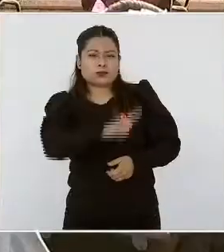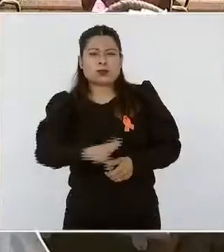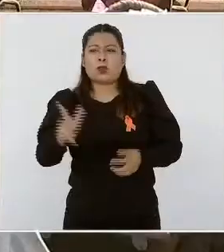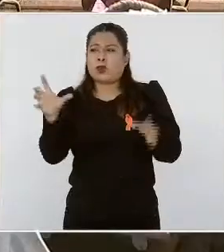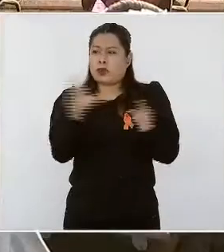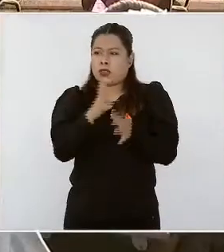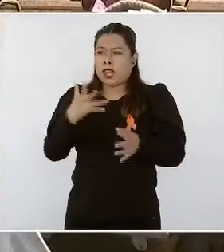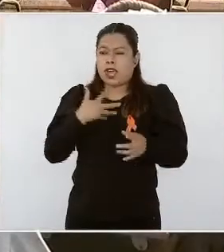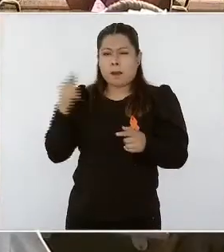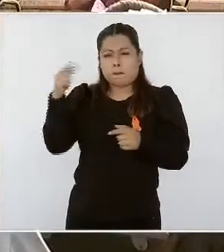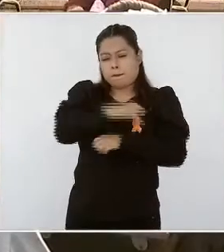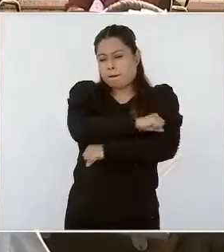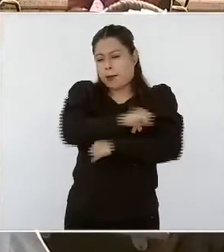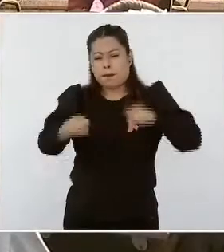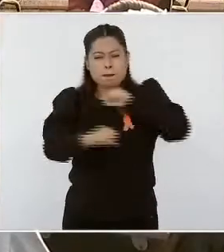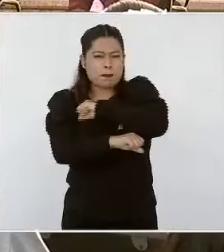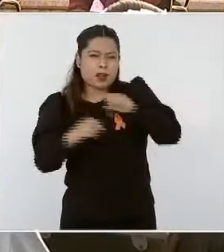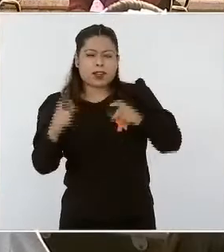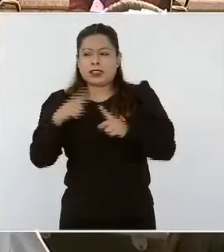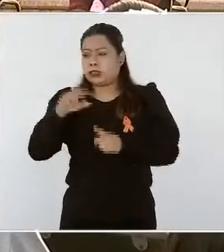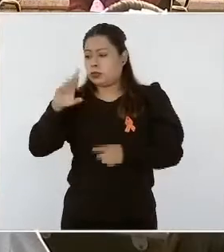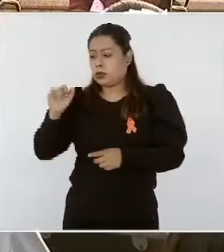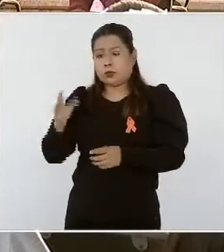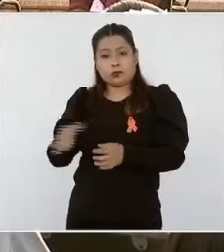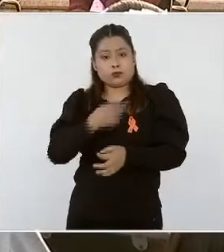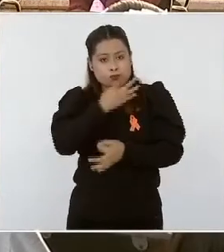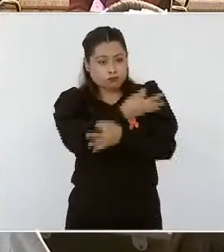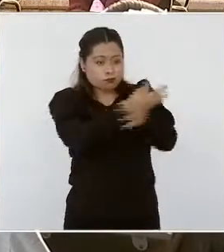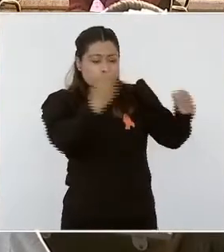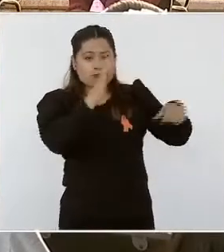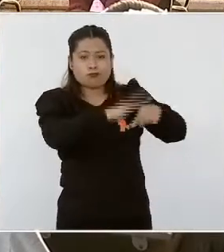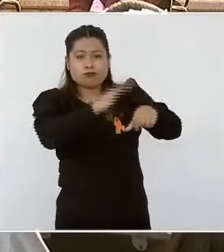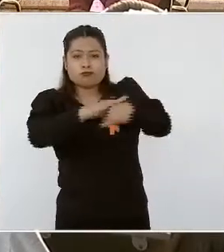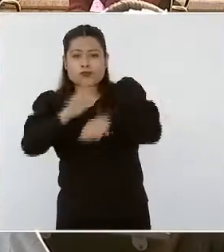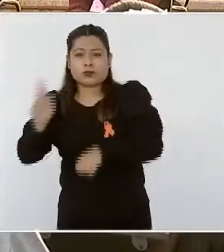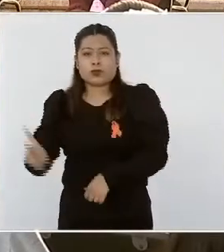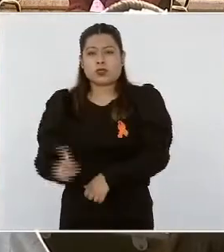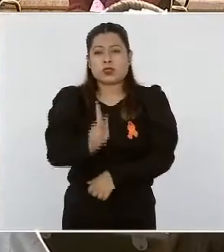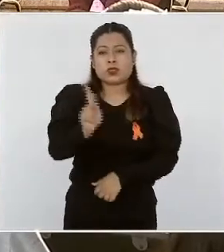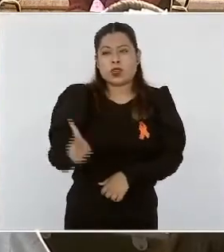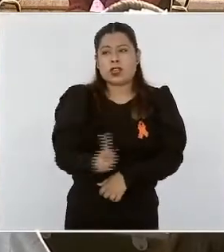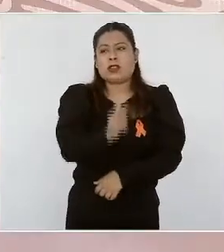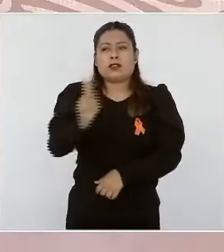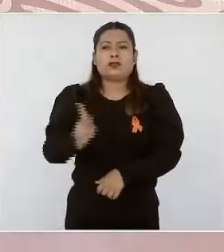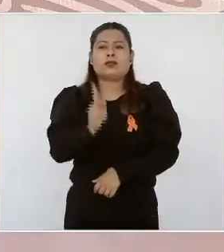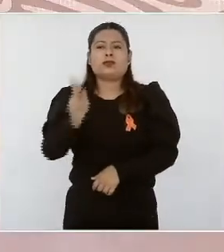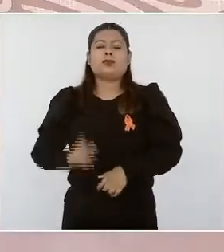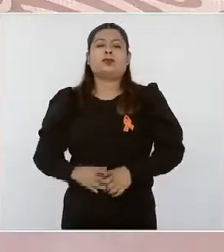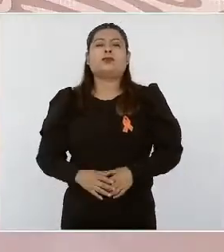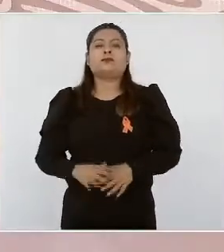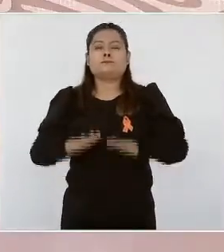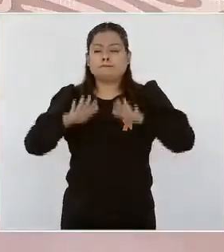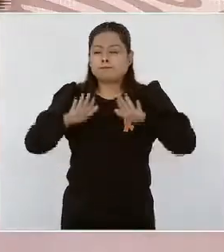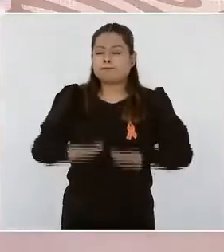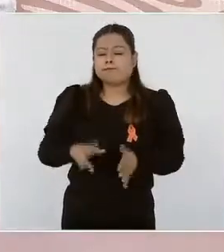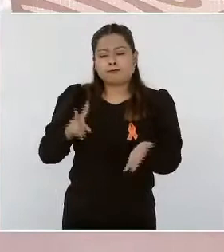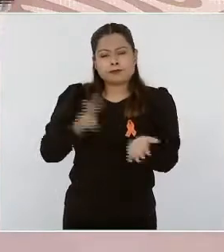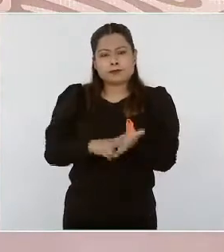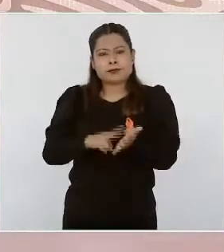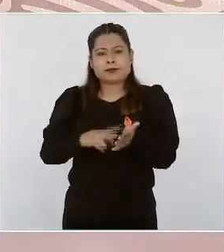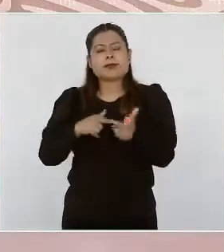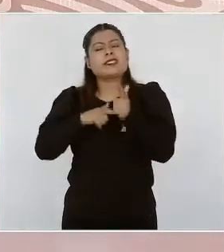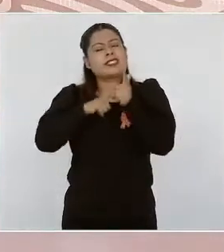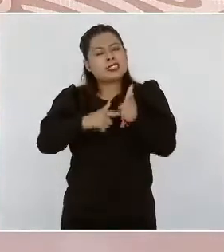bombardeos salía Churchill a la radio y le decía a su pueblo: mantengamos ese valor,